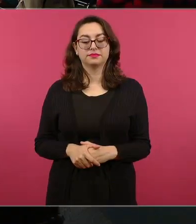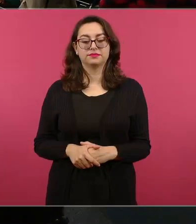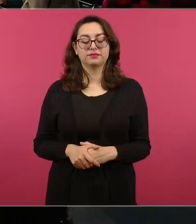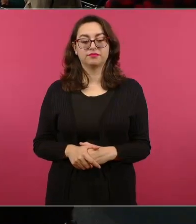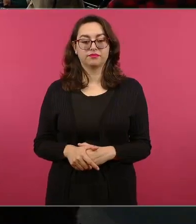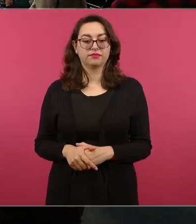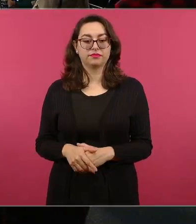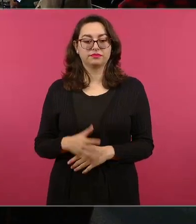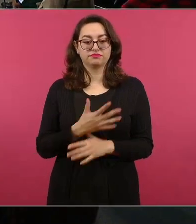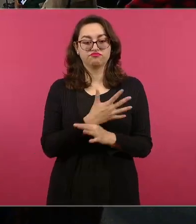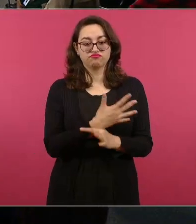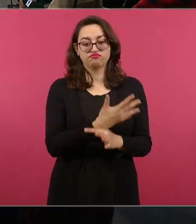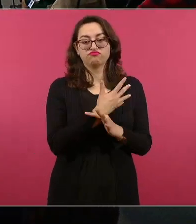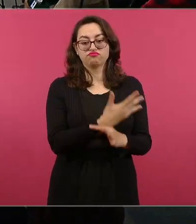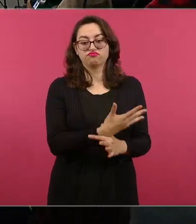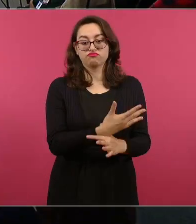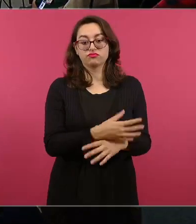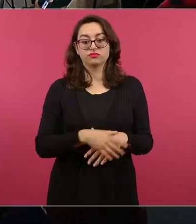Pues es esto.